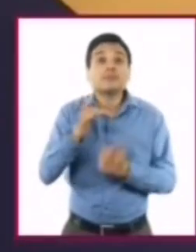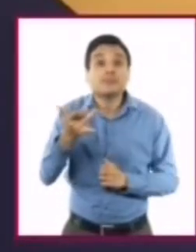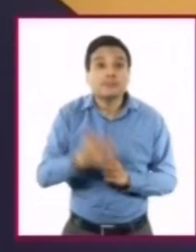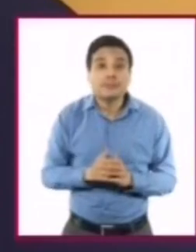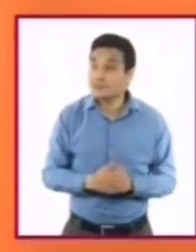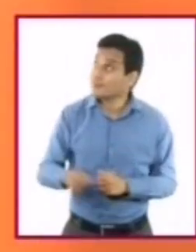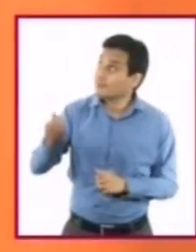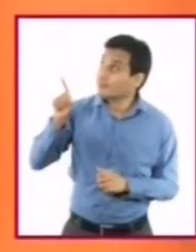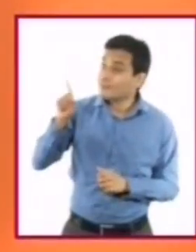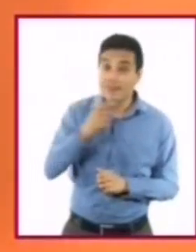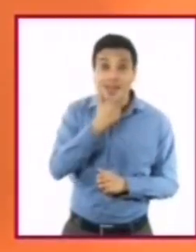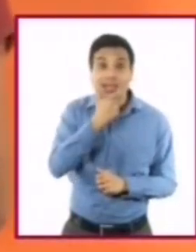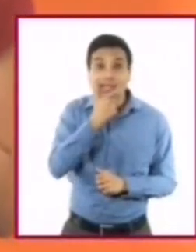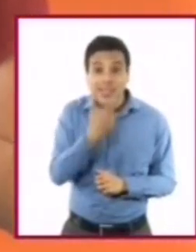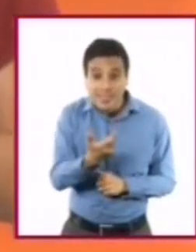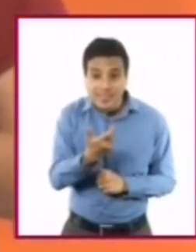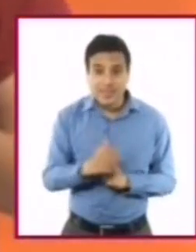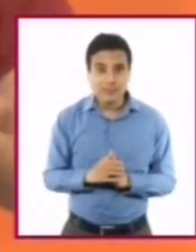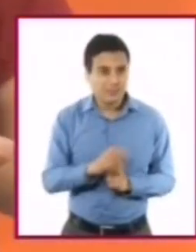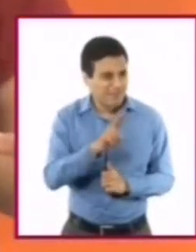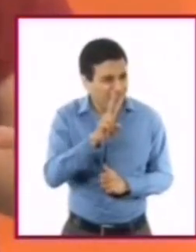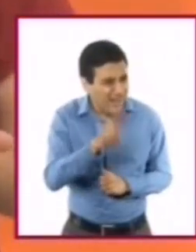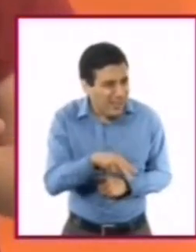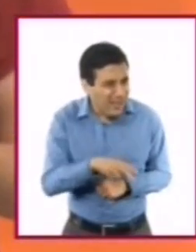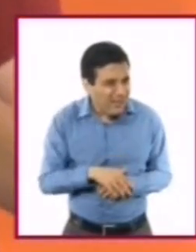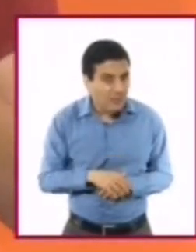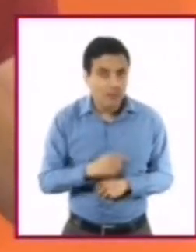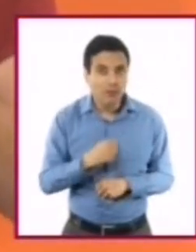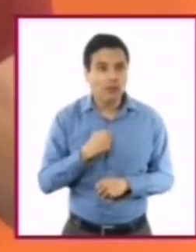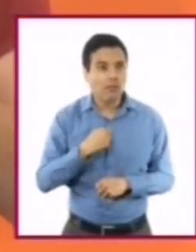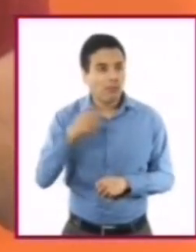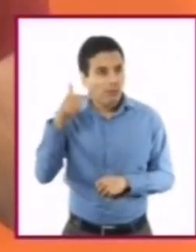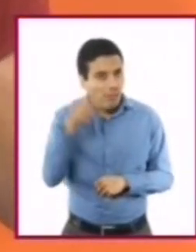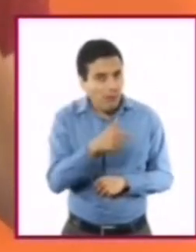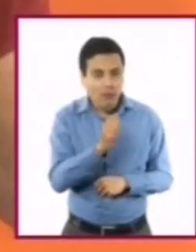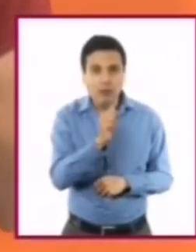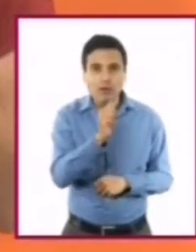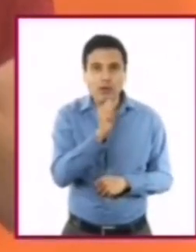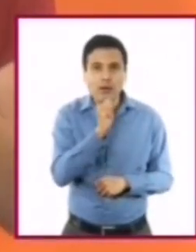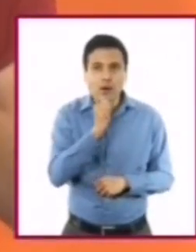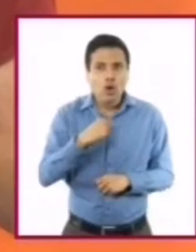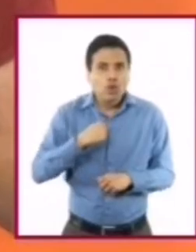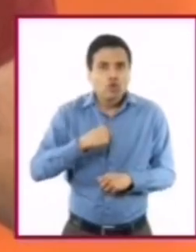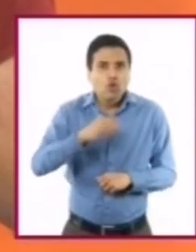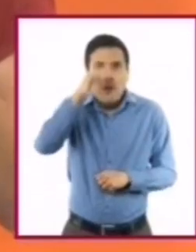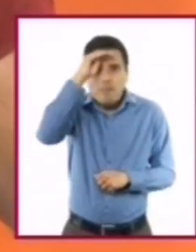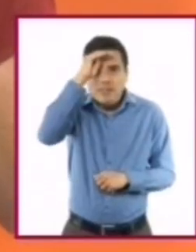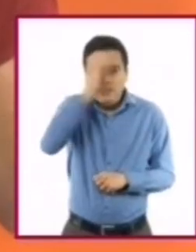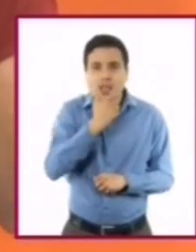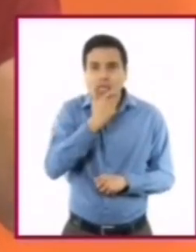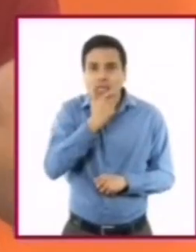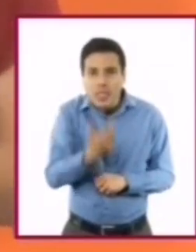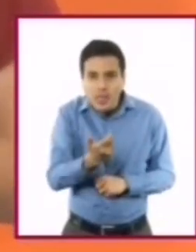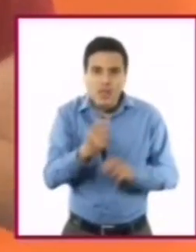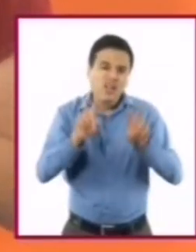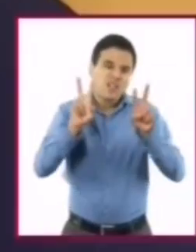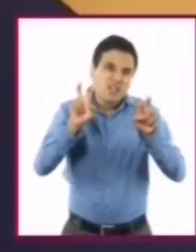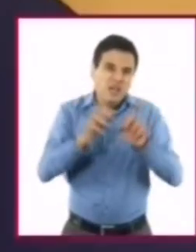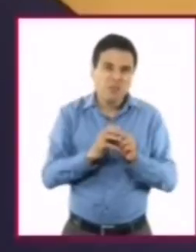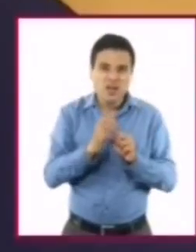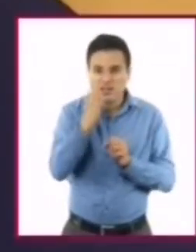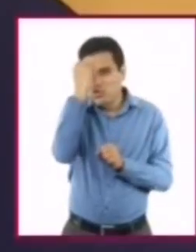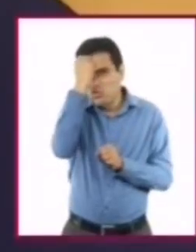de Albert Einstein? En verdad, no lo sabía. Yo pensaba que los trabajos que desarrolló Einstein eran más de tipo